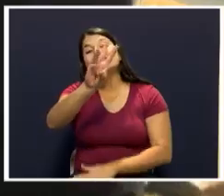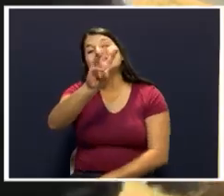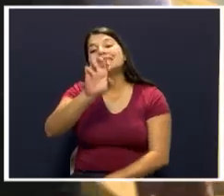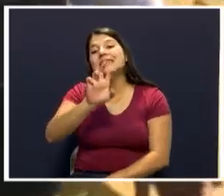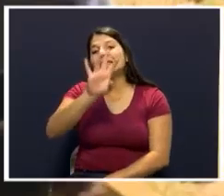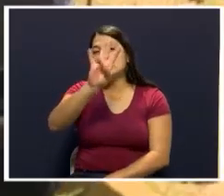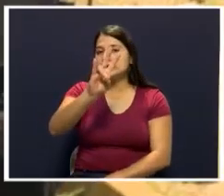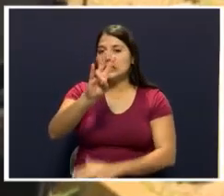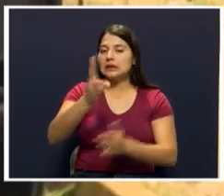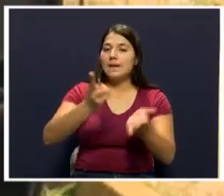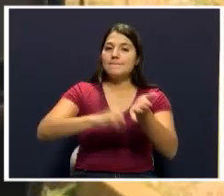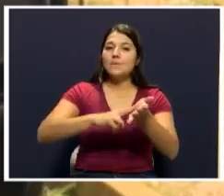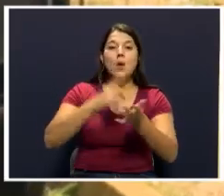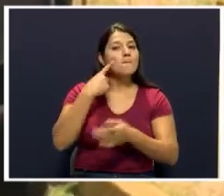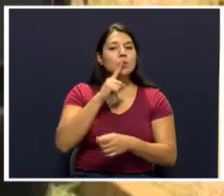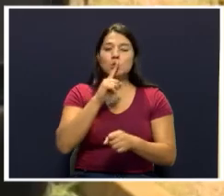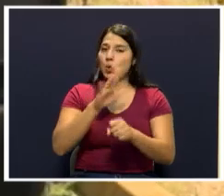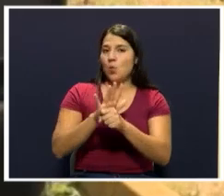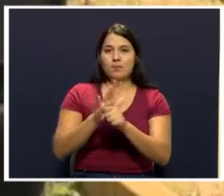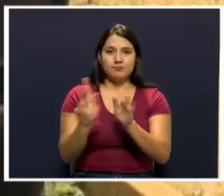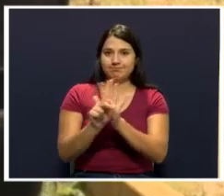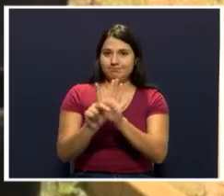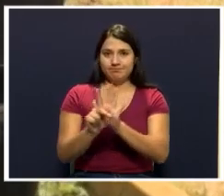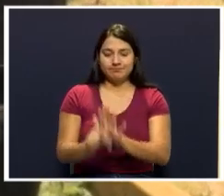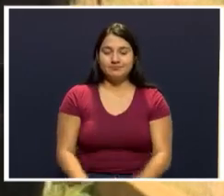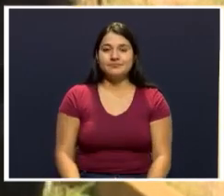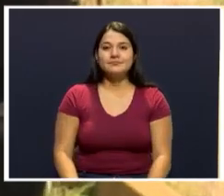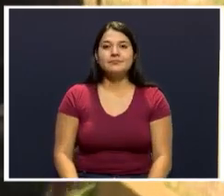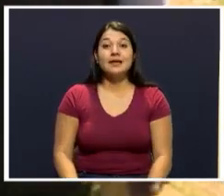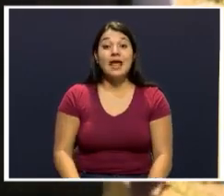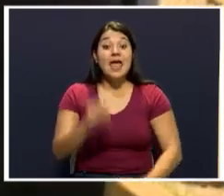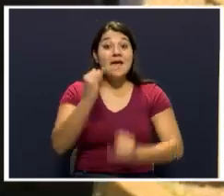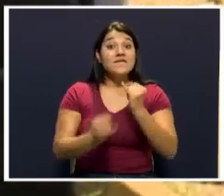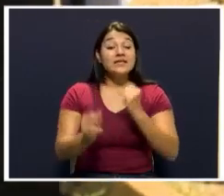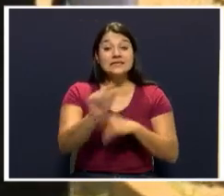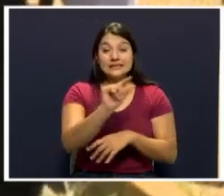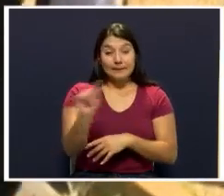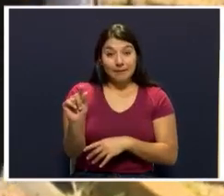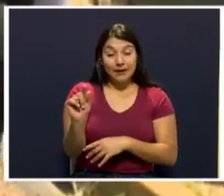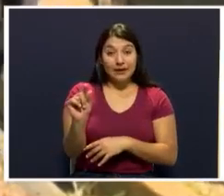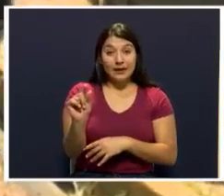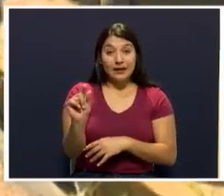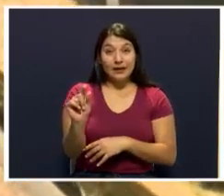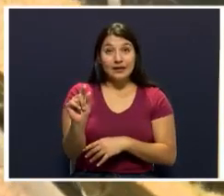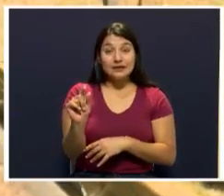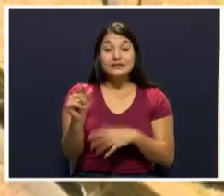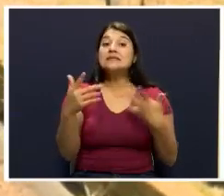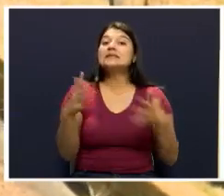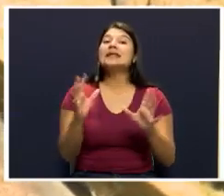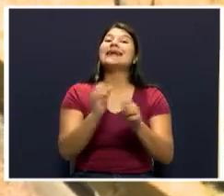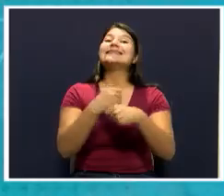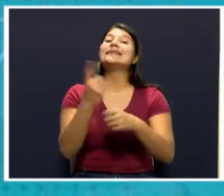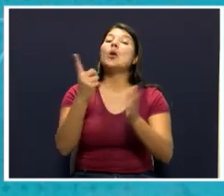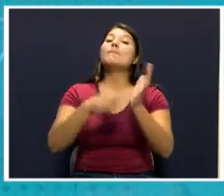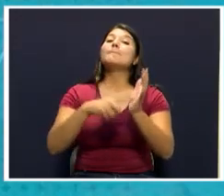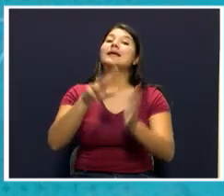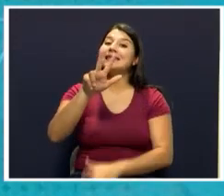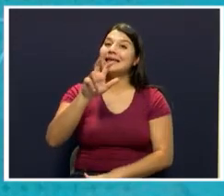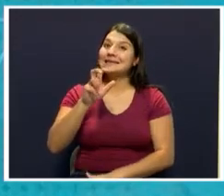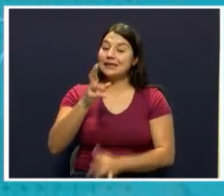por incumplir la restricción vehicular. Durante el fin de semana se hicieron ya